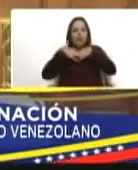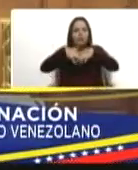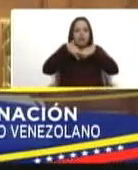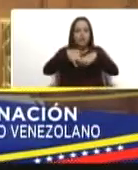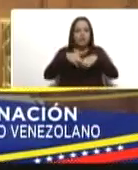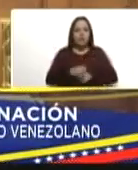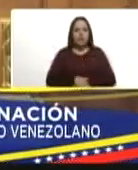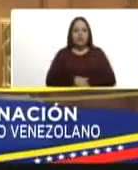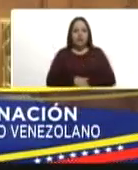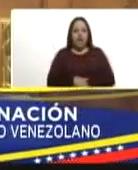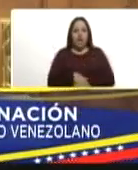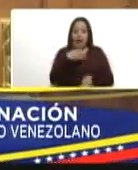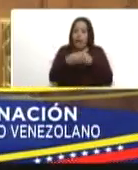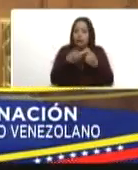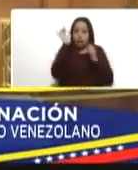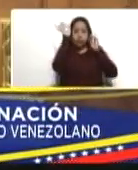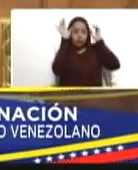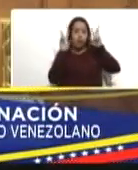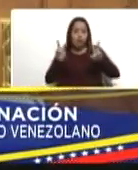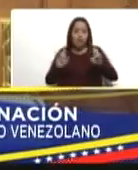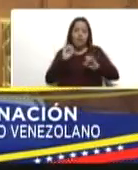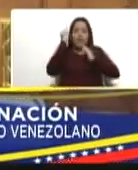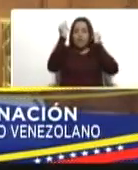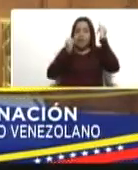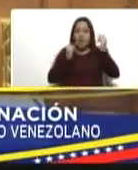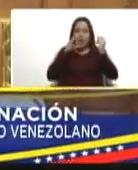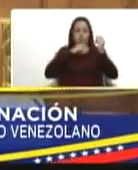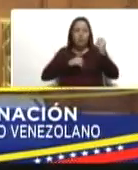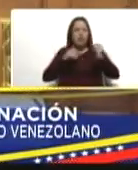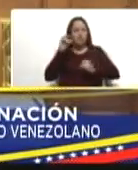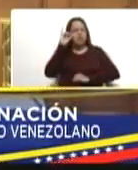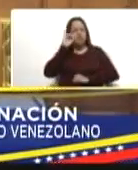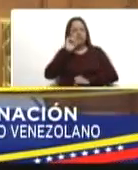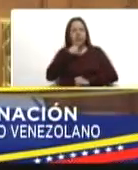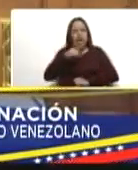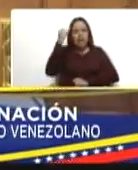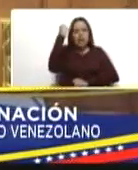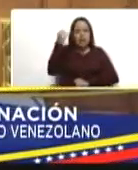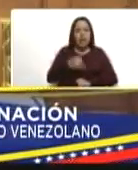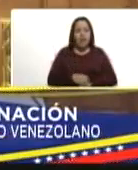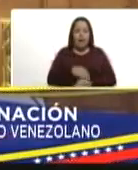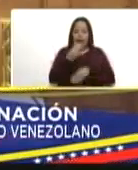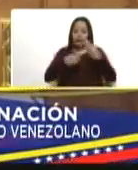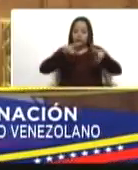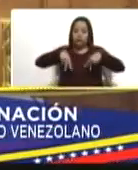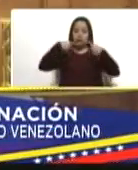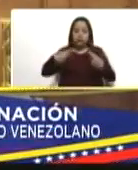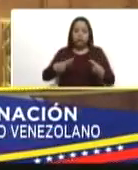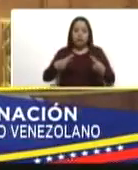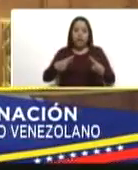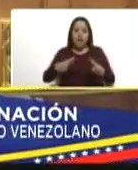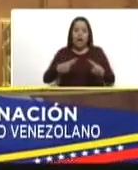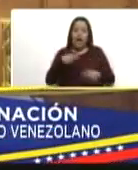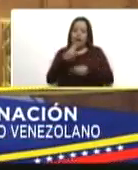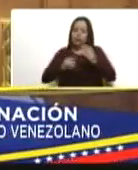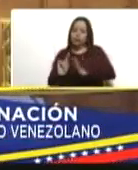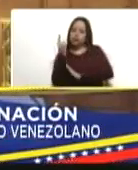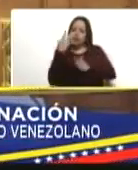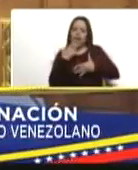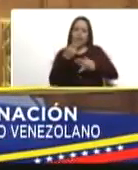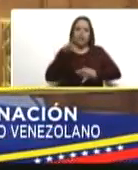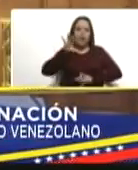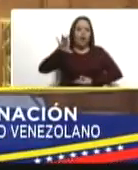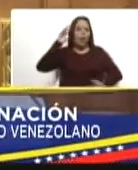empresas con creatividad sin dogmatismo con Innovación poniendo los intereses del país y los grandes